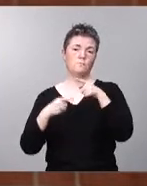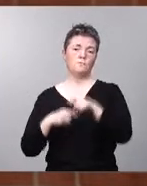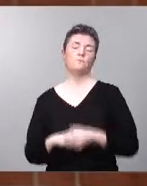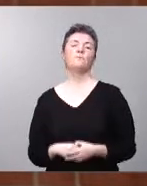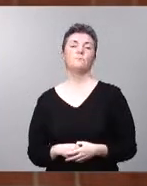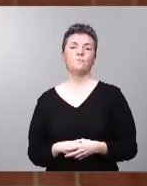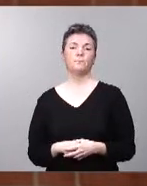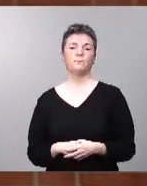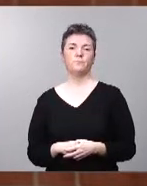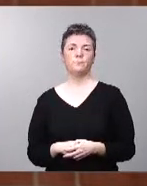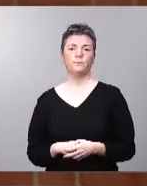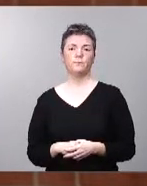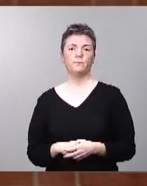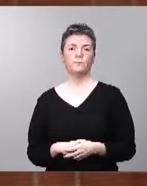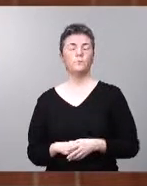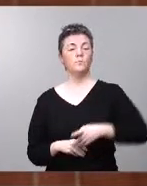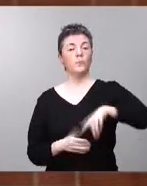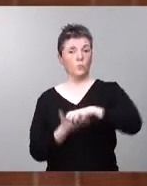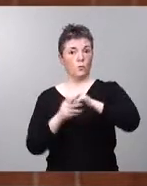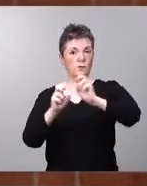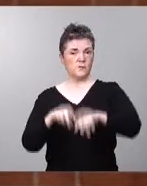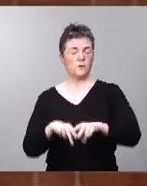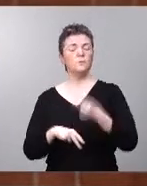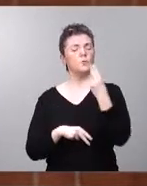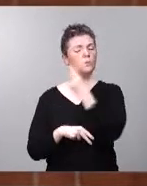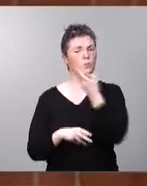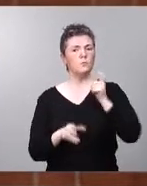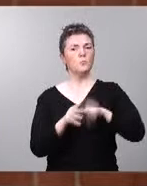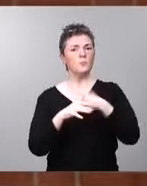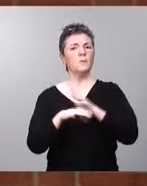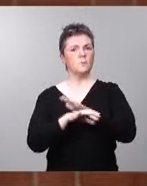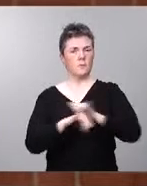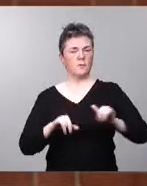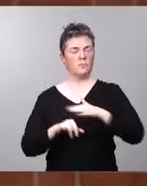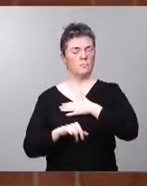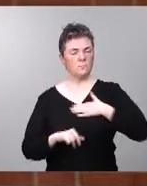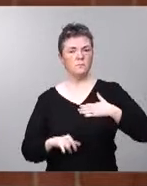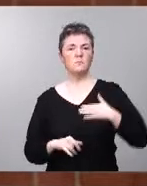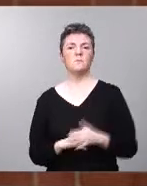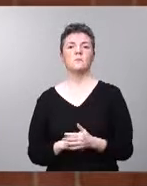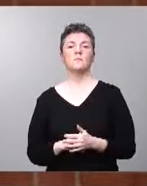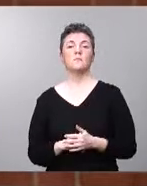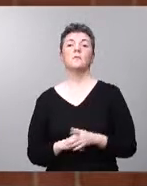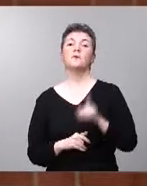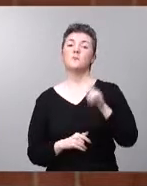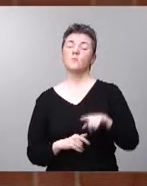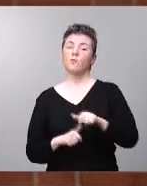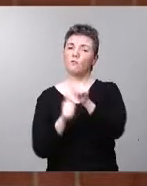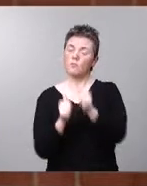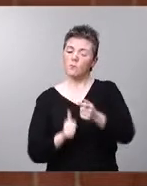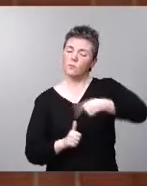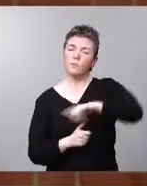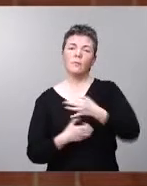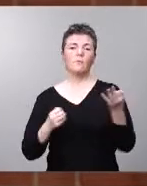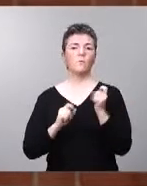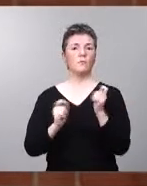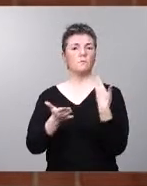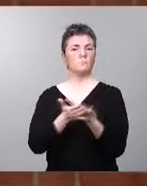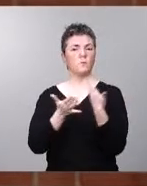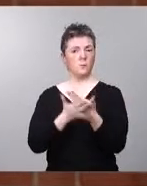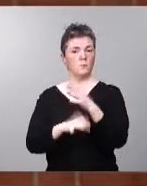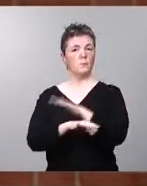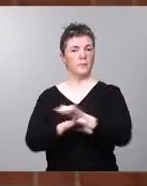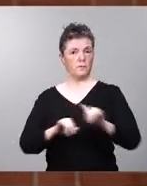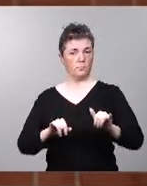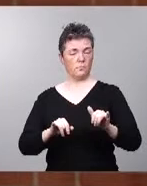estamos sin duda alguna comprometidos con la paz y con la manera que debemos de garantizar esa paz que si queremos